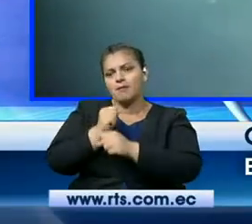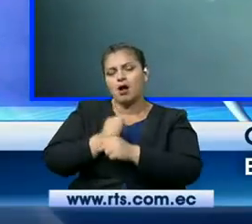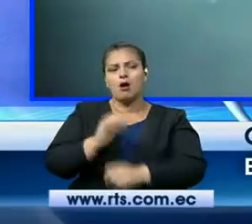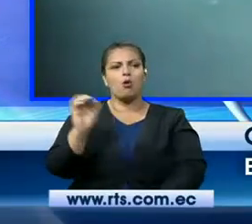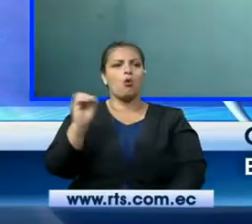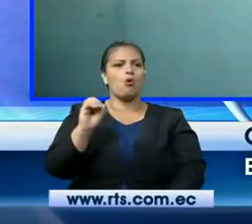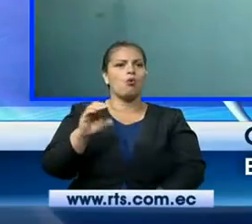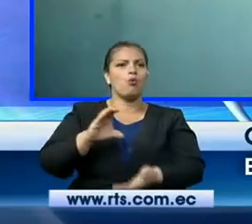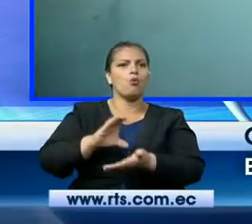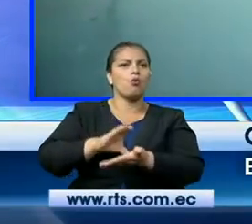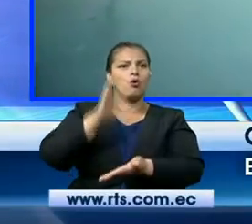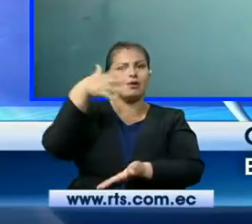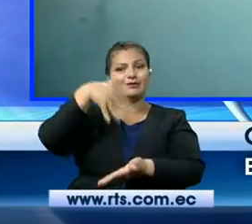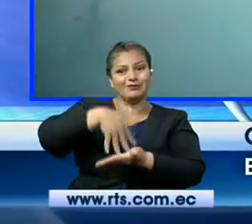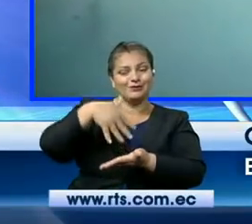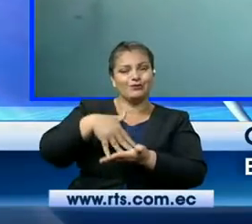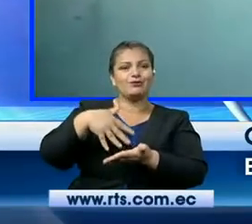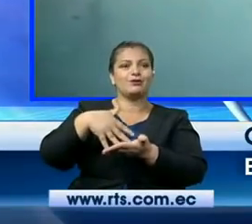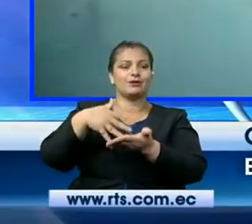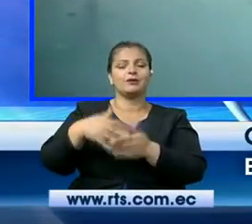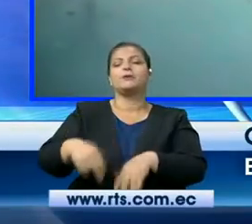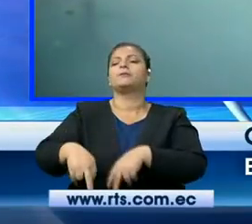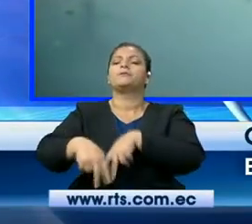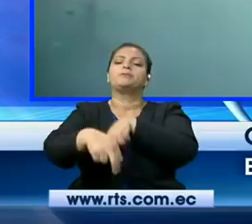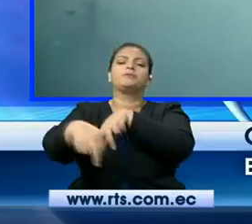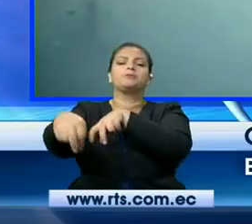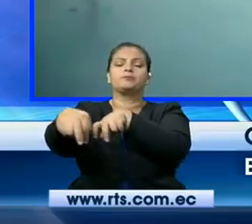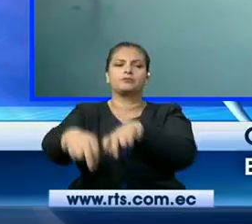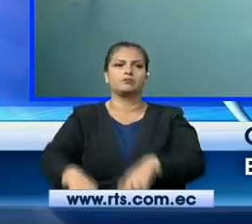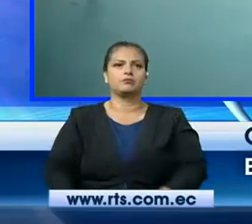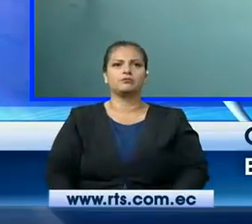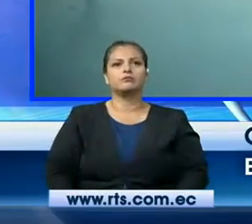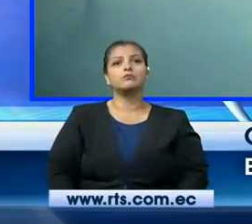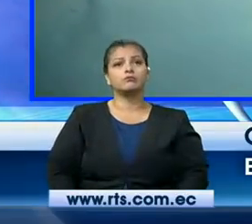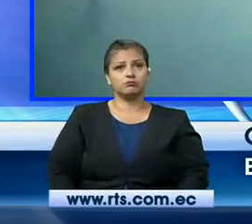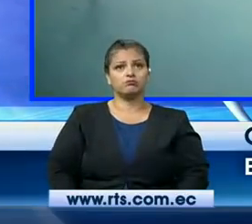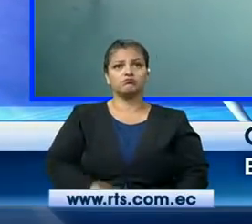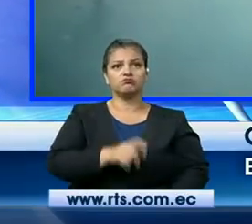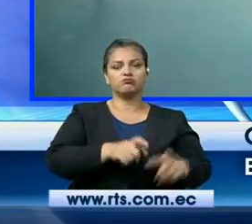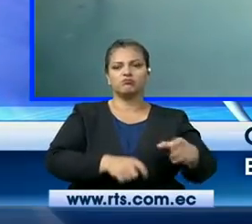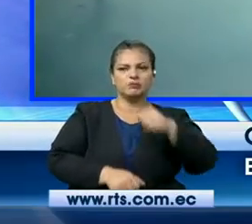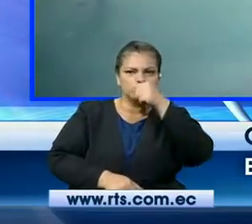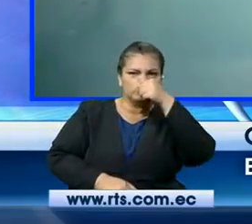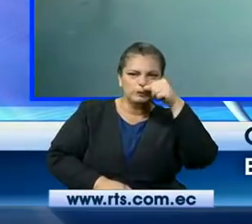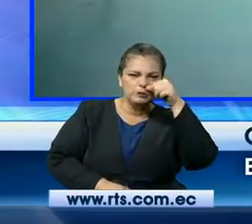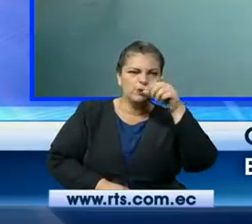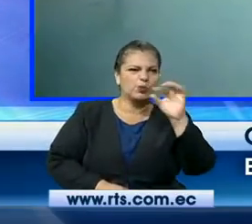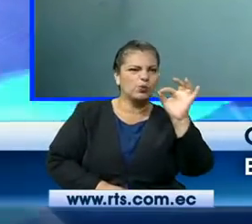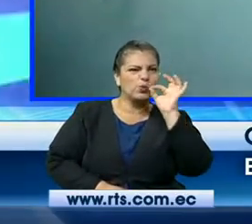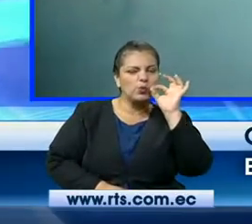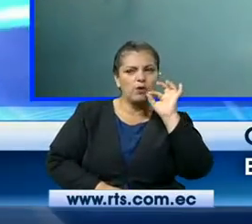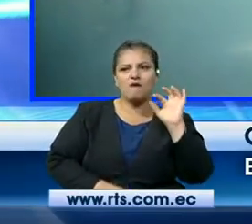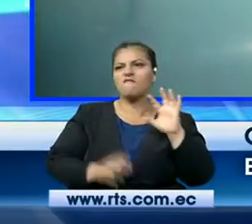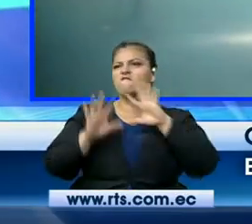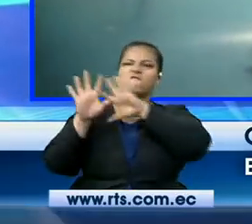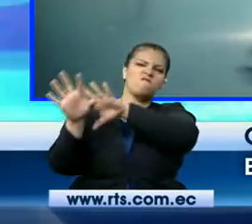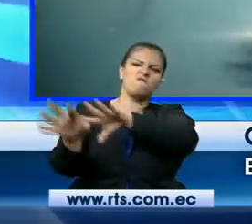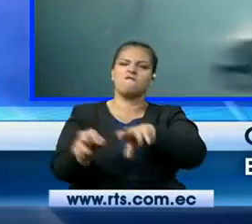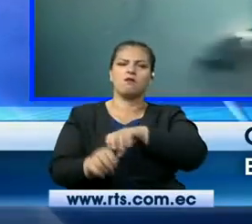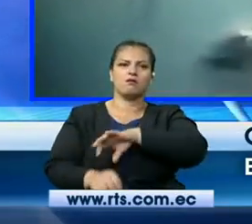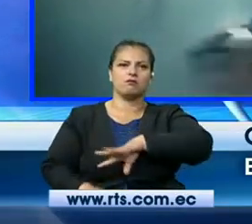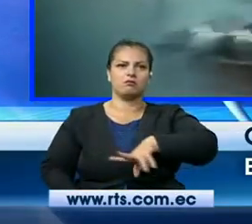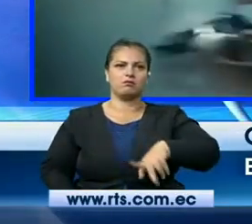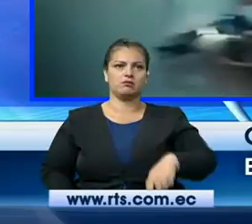vio lo que ocurrió aquella mañana y al ciudadano le mostraron un arma de fuego y así mi hijo aquí les han robado muchas